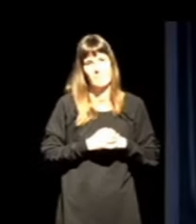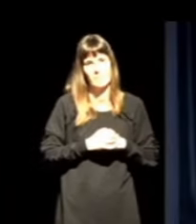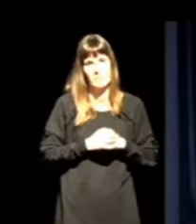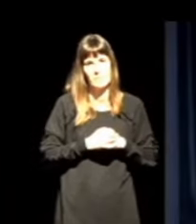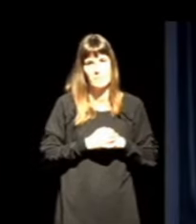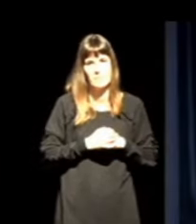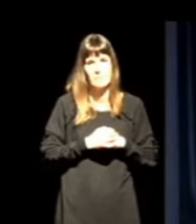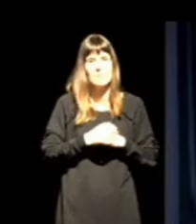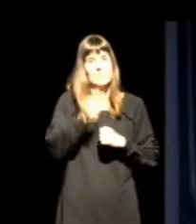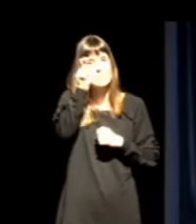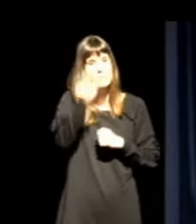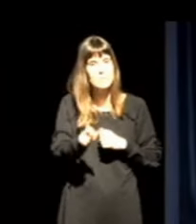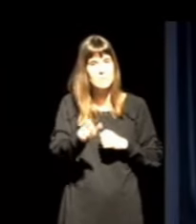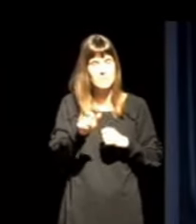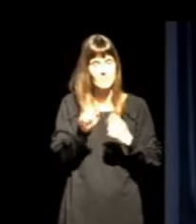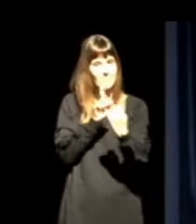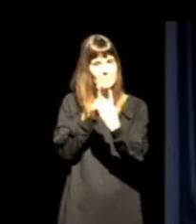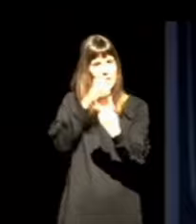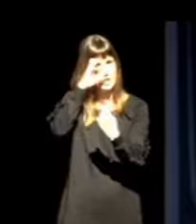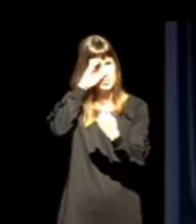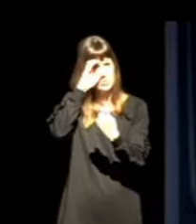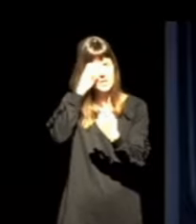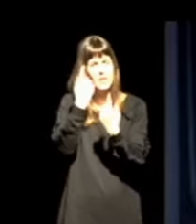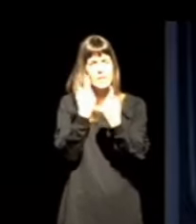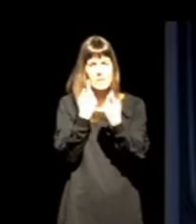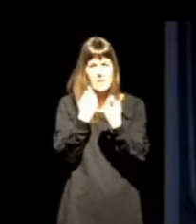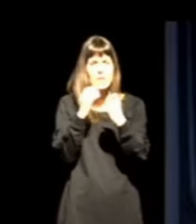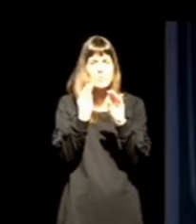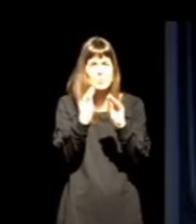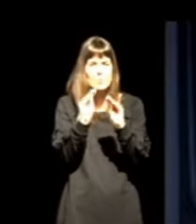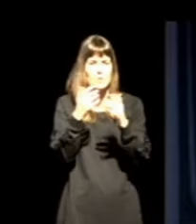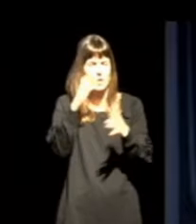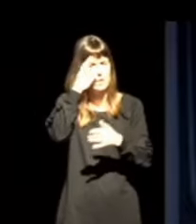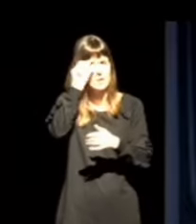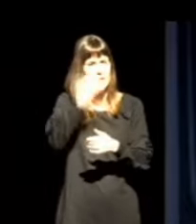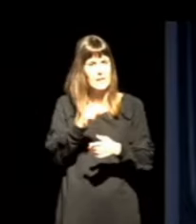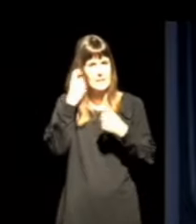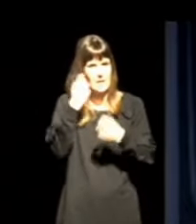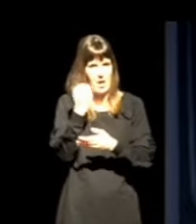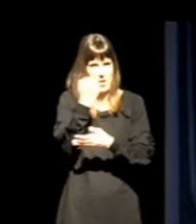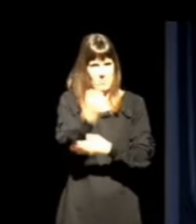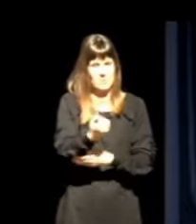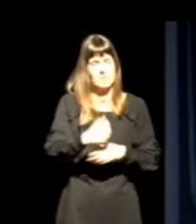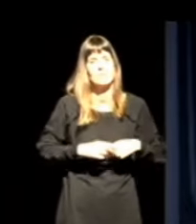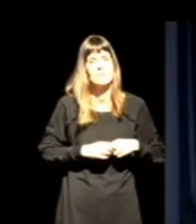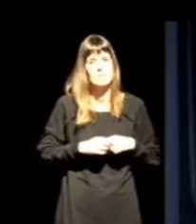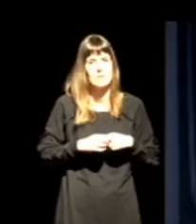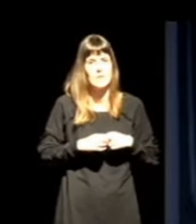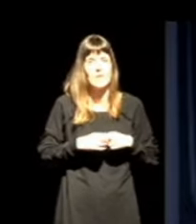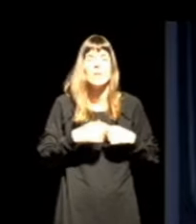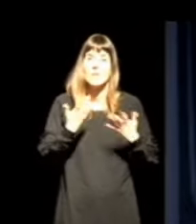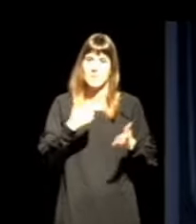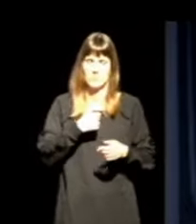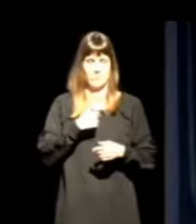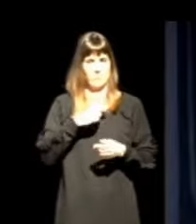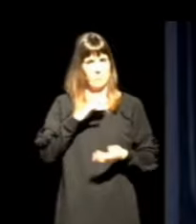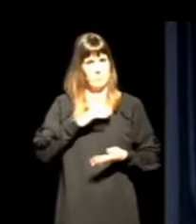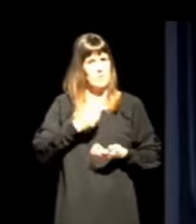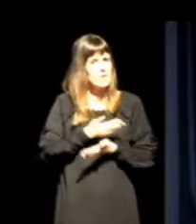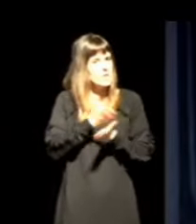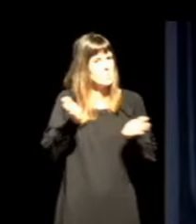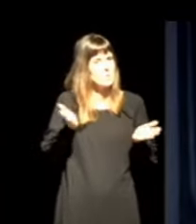Aprender a escuchar a otra persona con sus necesidades, cómo poder apoyarla, etc. La disponibilidad